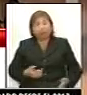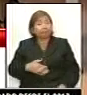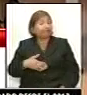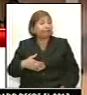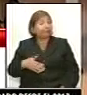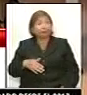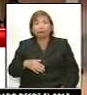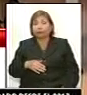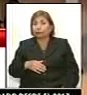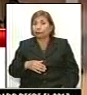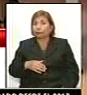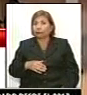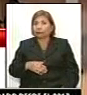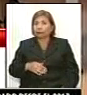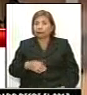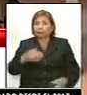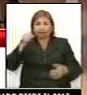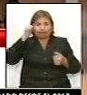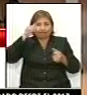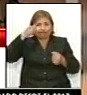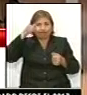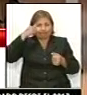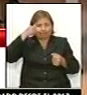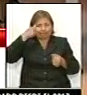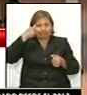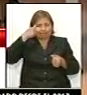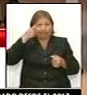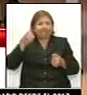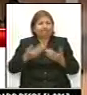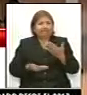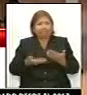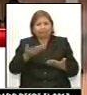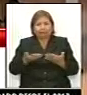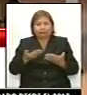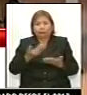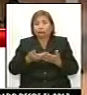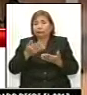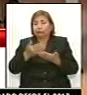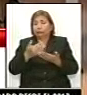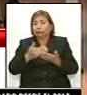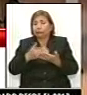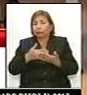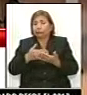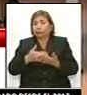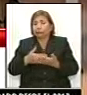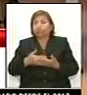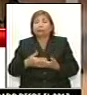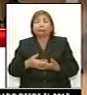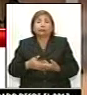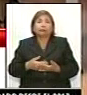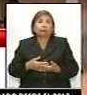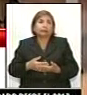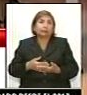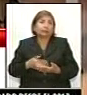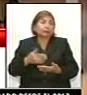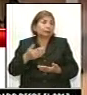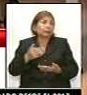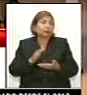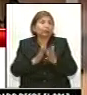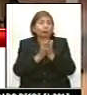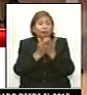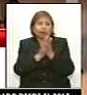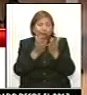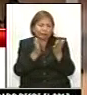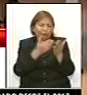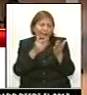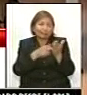hacer nada, teníamos que memorizar unas las pautas para la vida fraterna, que era un librito donde eran